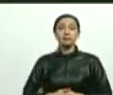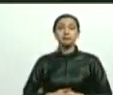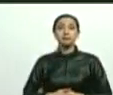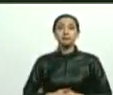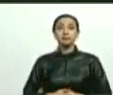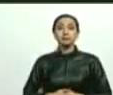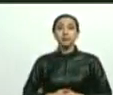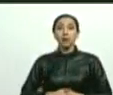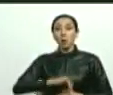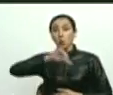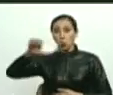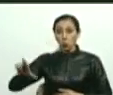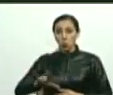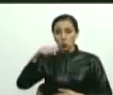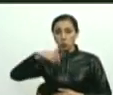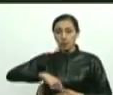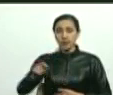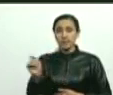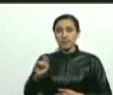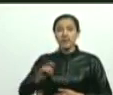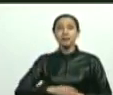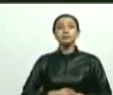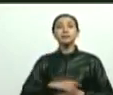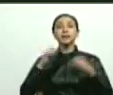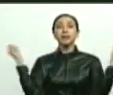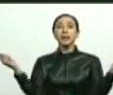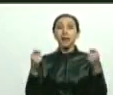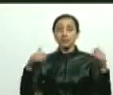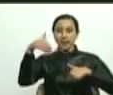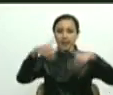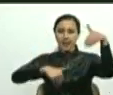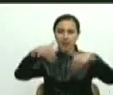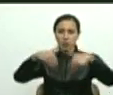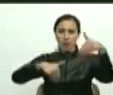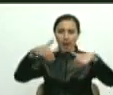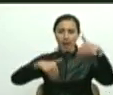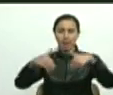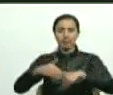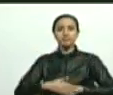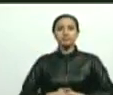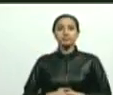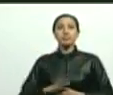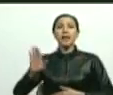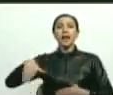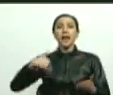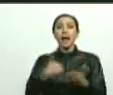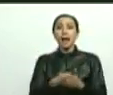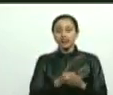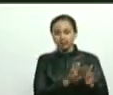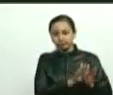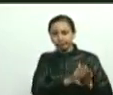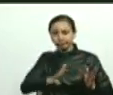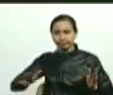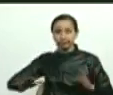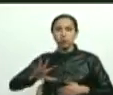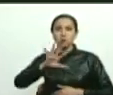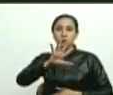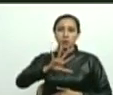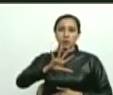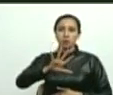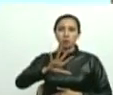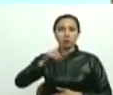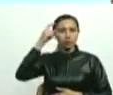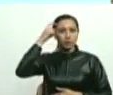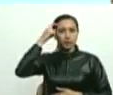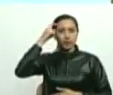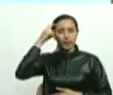de julio, que es la campaña electoral, hasta el día 5